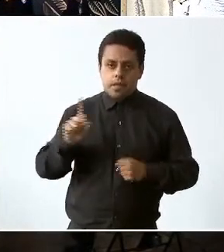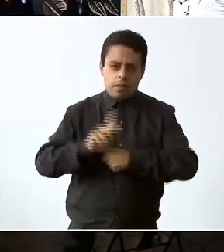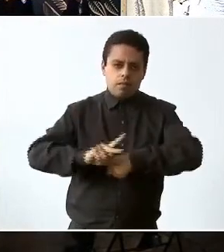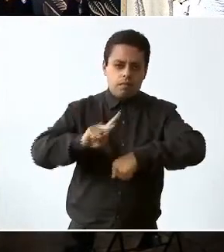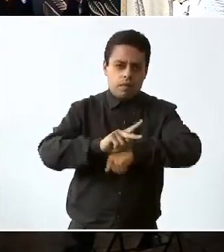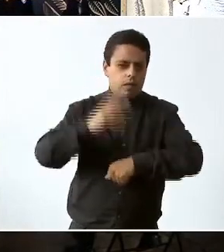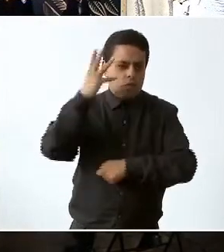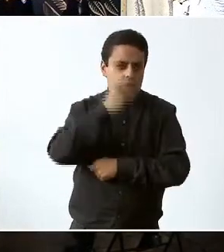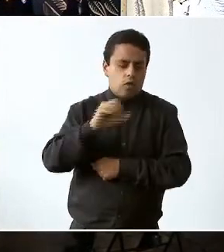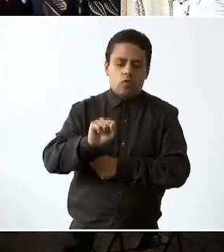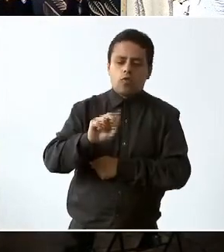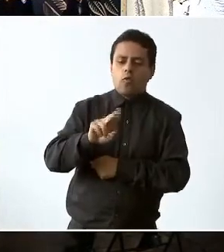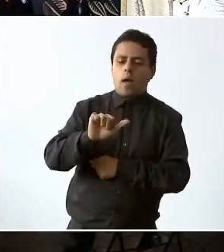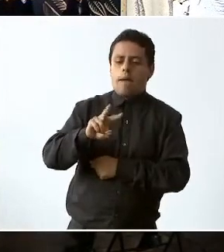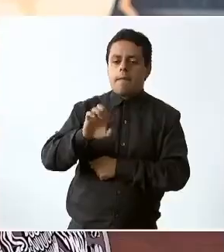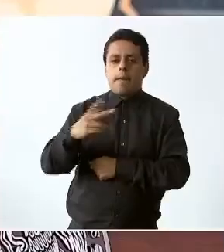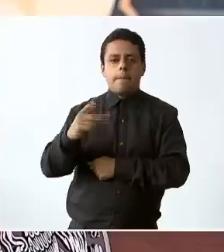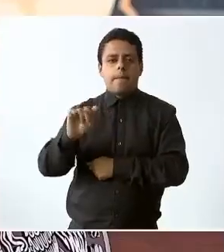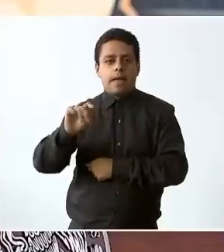Patria